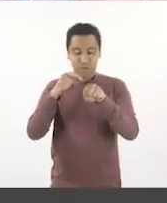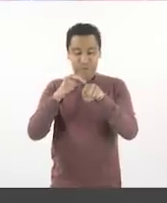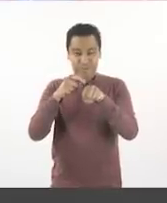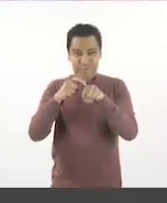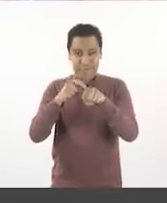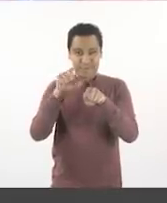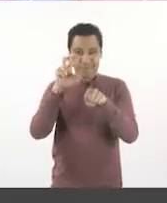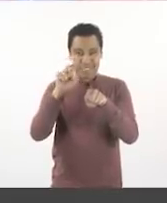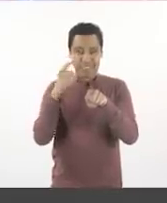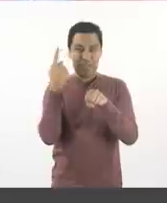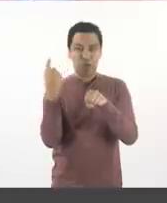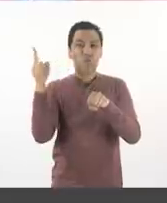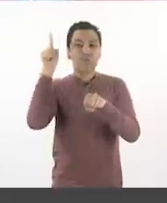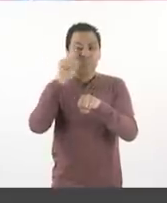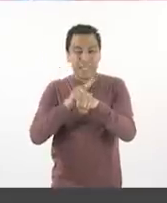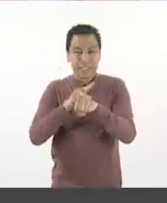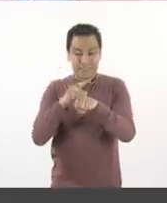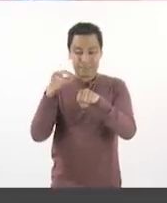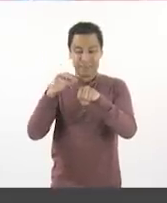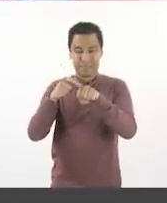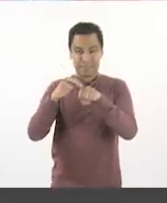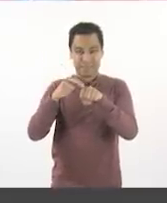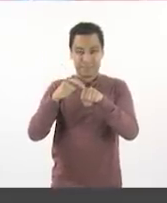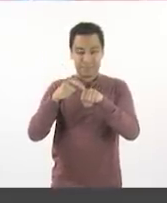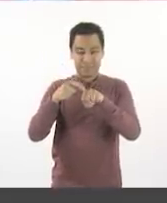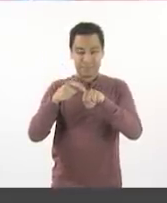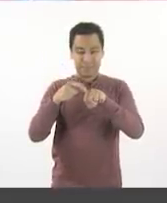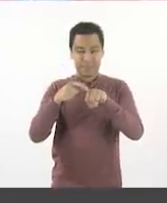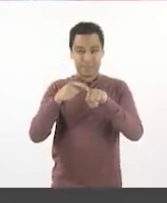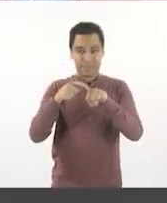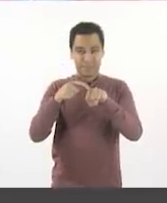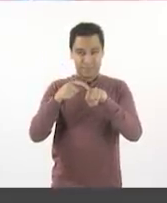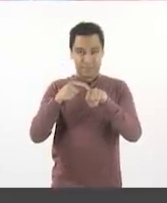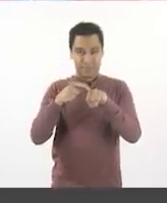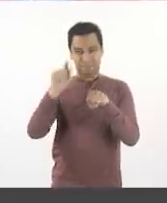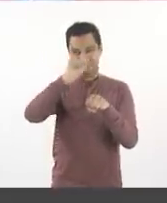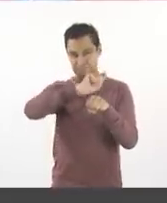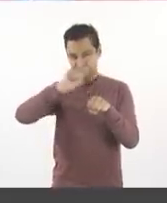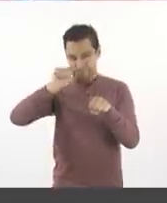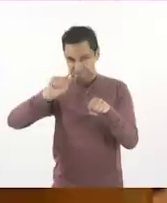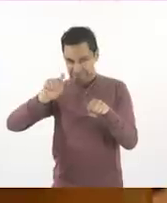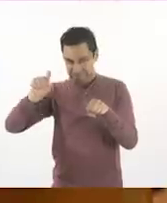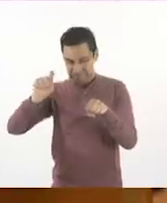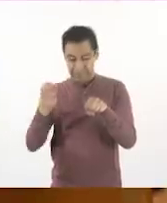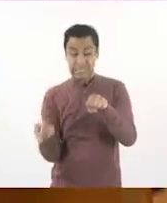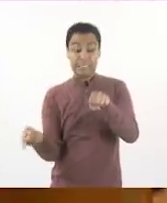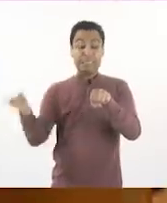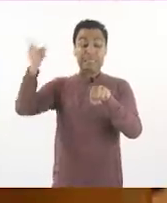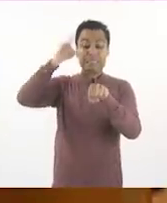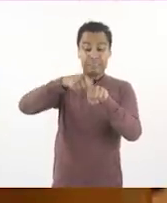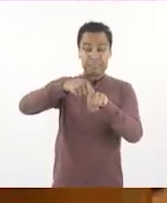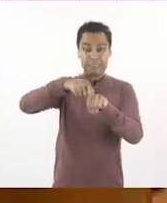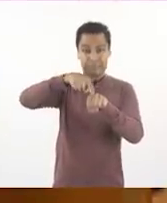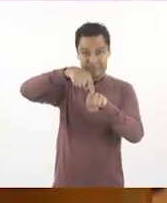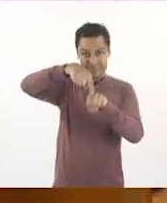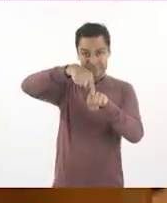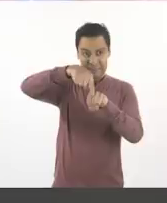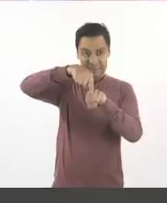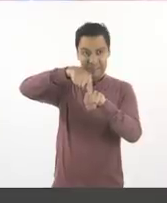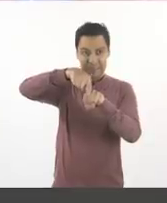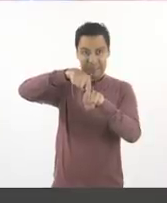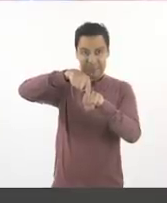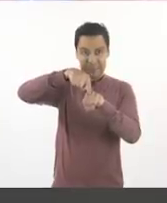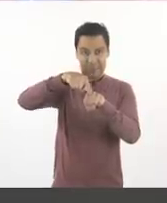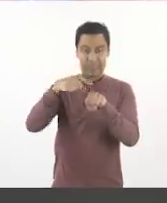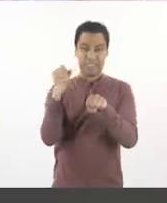días. 31 días. Continuamos con... septiembre. Septiembre. Septiembre tiene